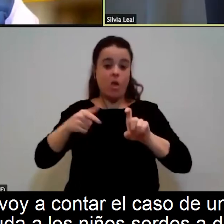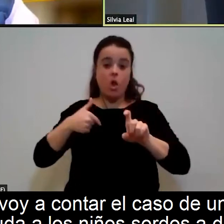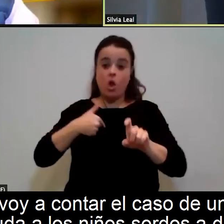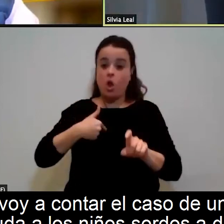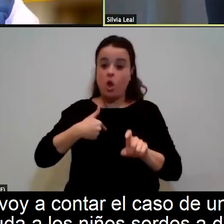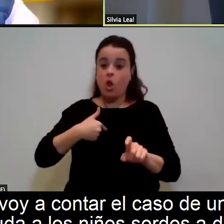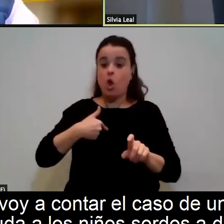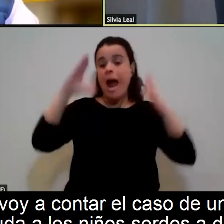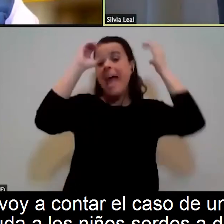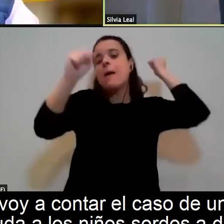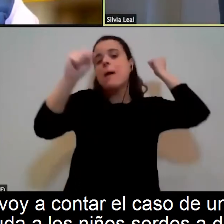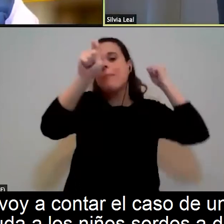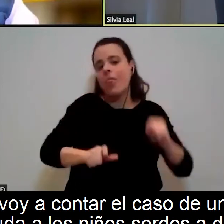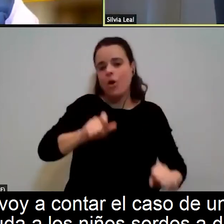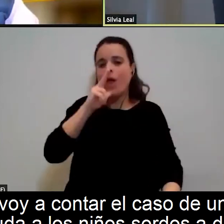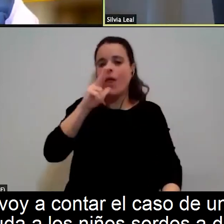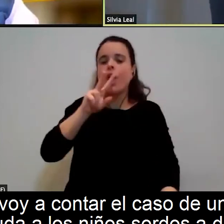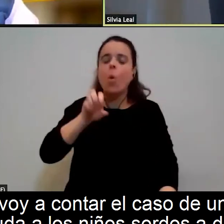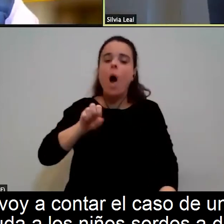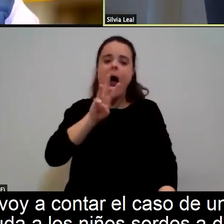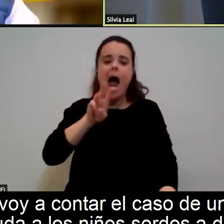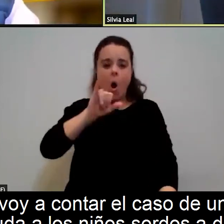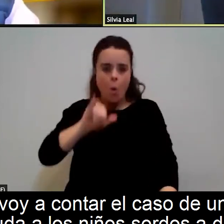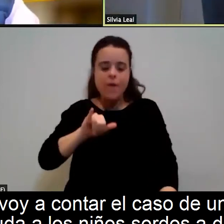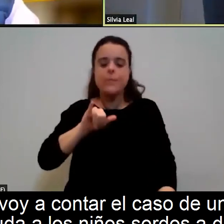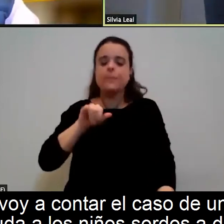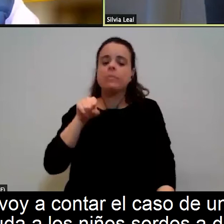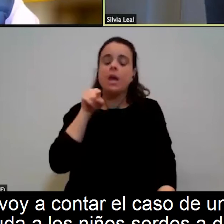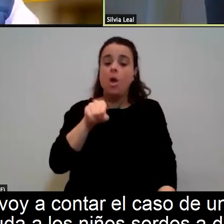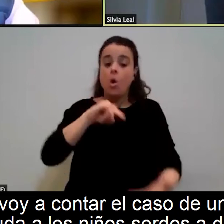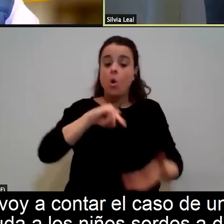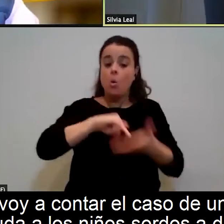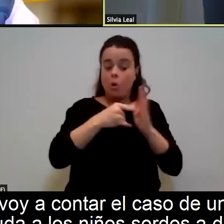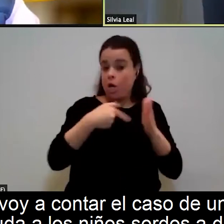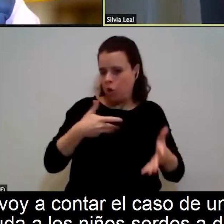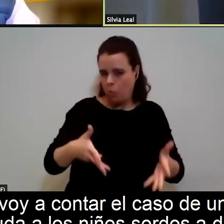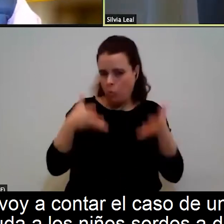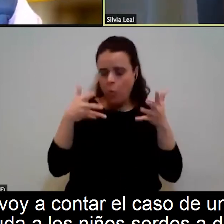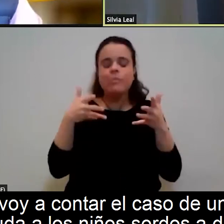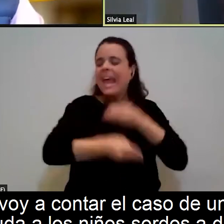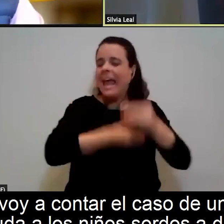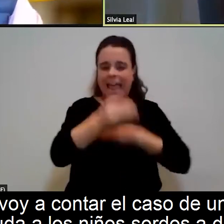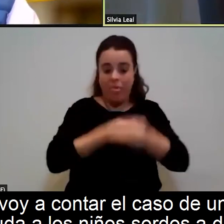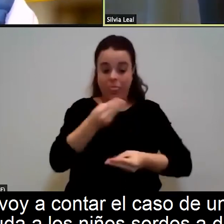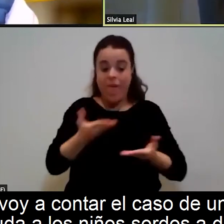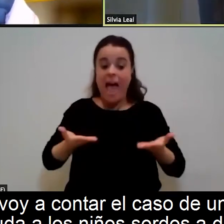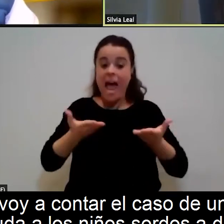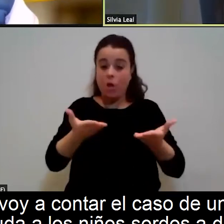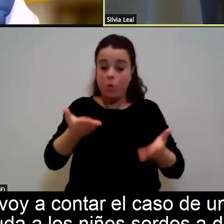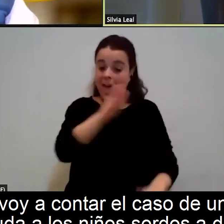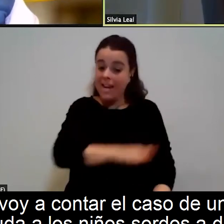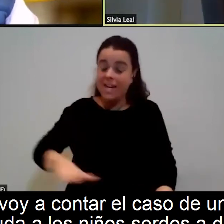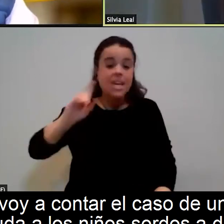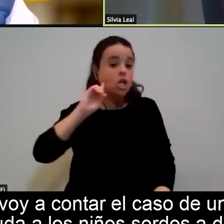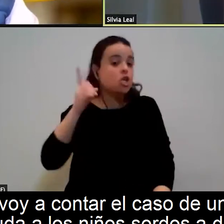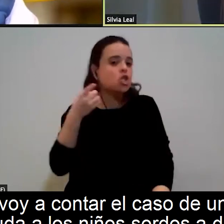lo voy a contar. El caso de StorySign, por ejemplo, es un proyecto que me gusta mucho, que ayuda a los niños sordos